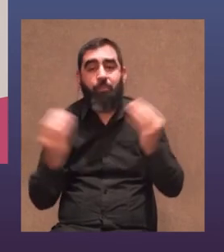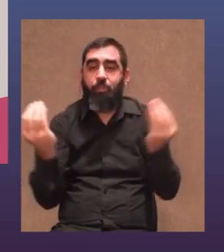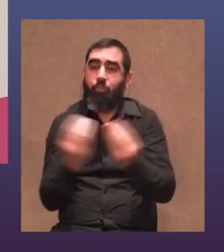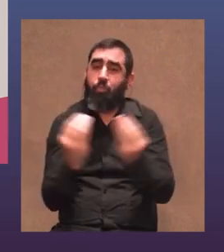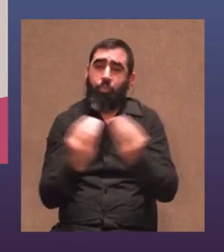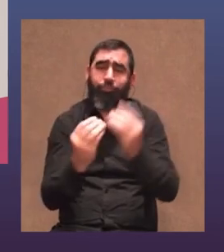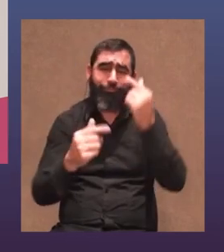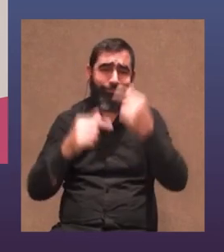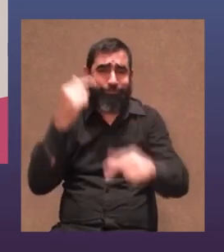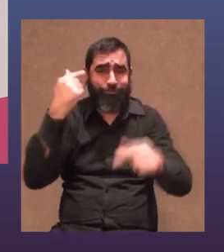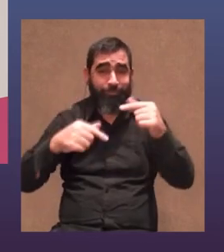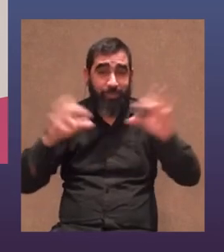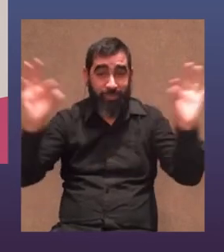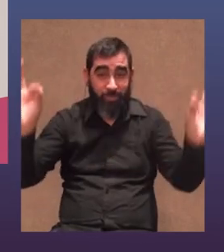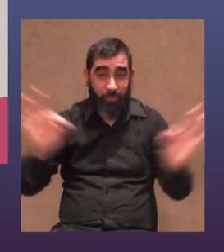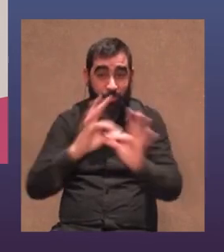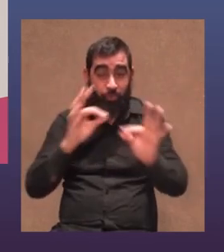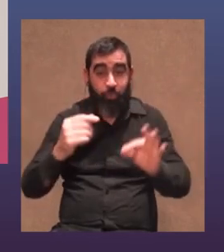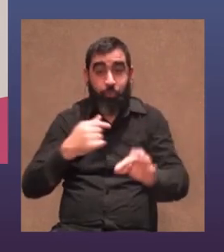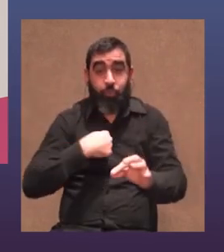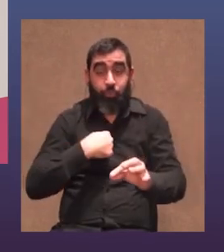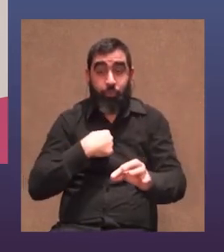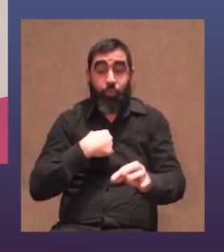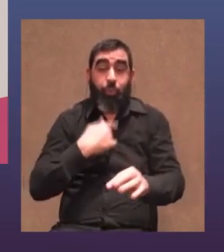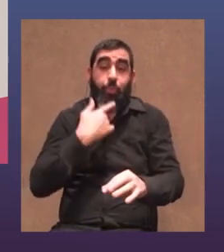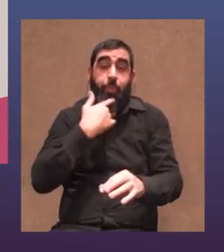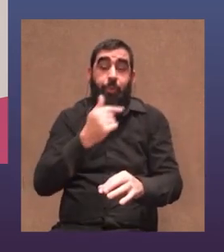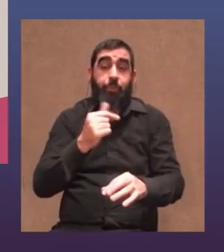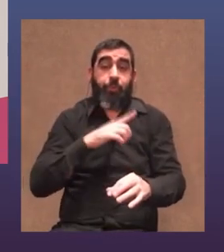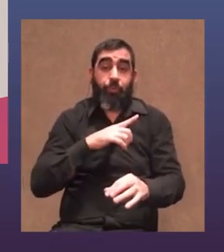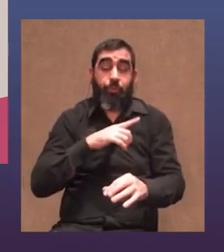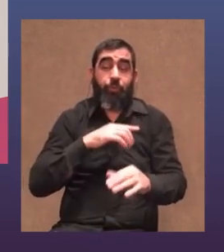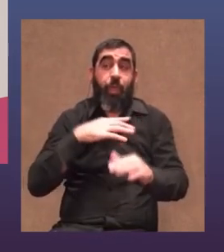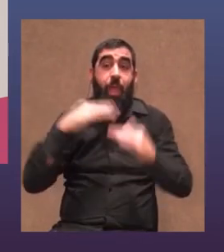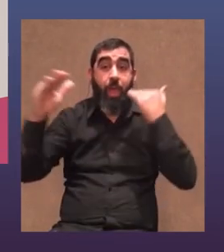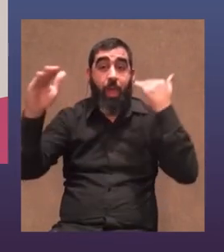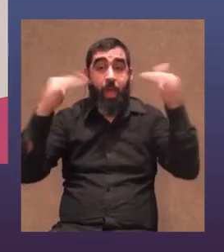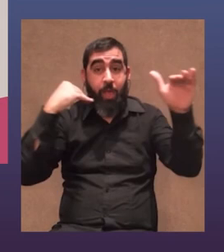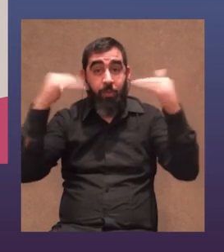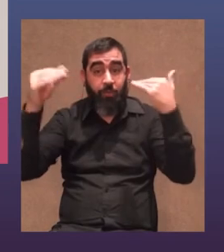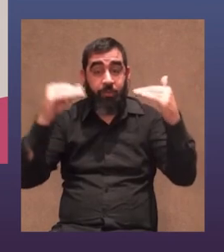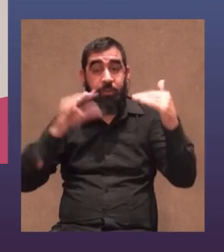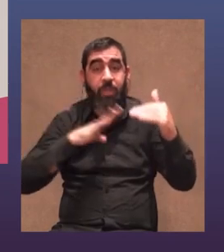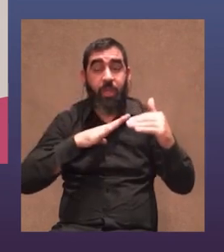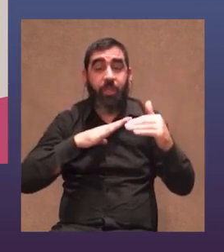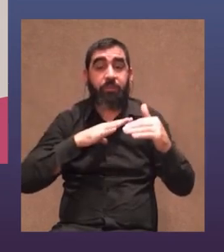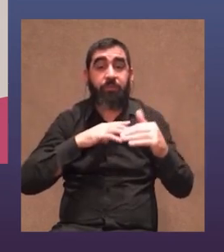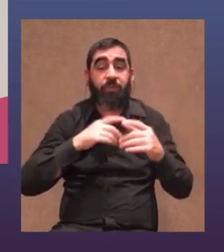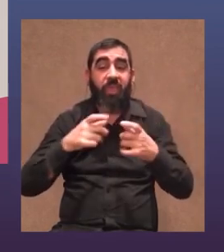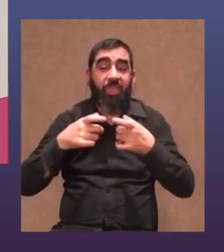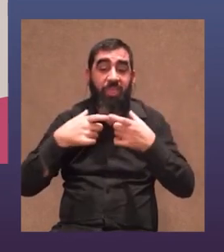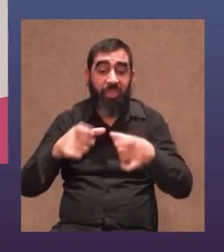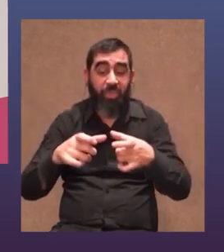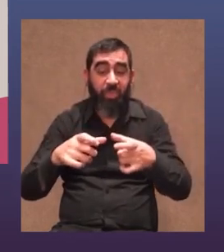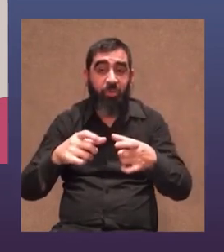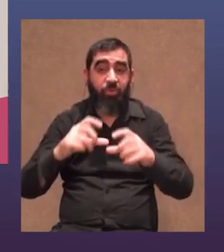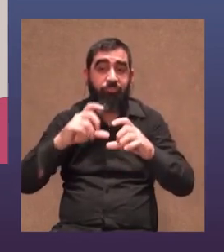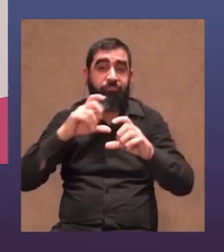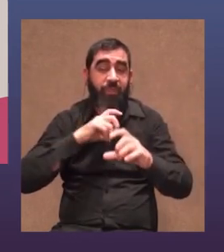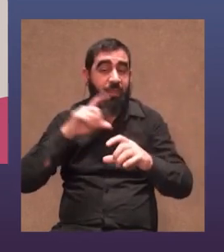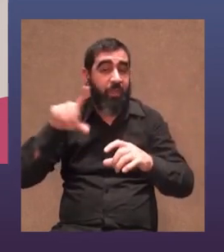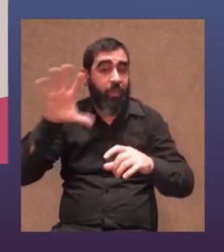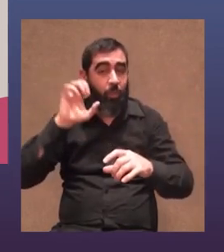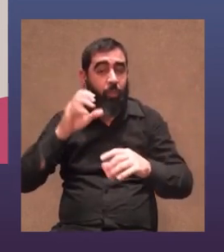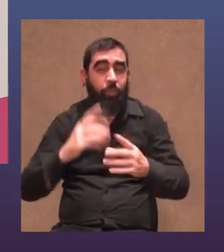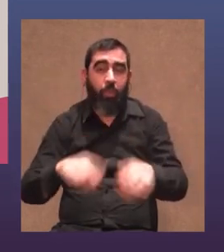tanta oferta. Yo por lo menos cuando era, no sé, era adolescente y eso, teníamos un disco o un cassette y que lo